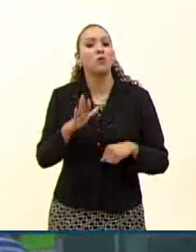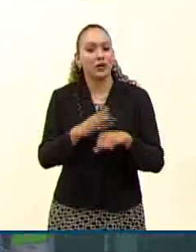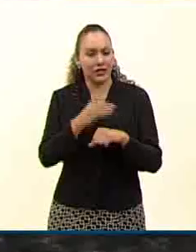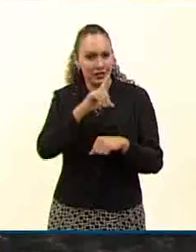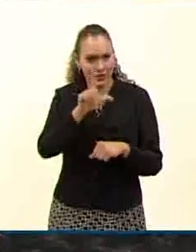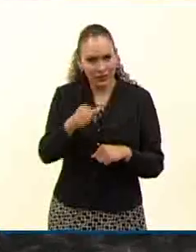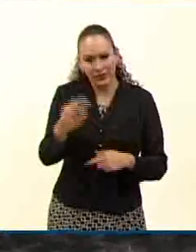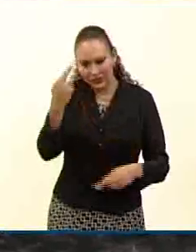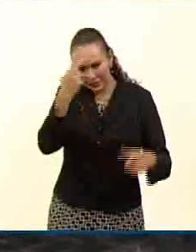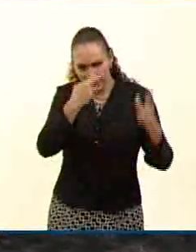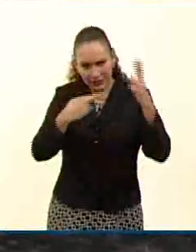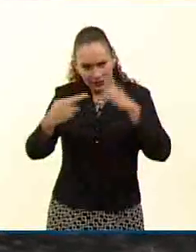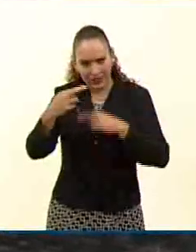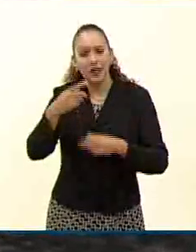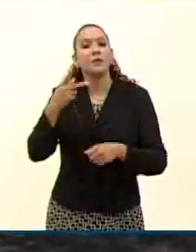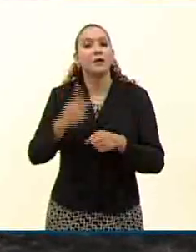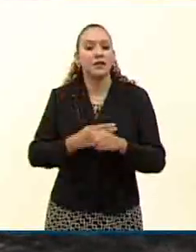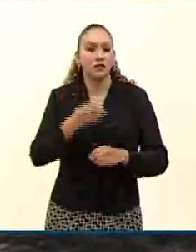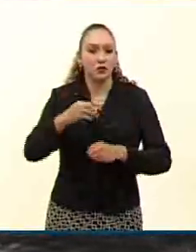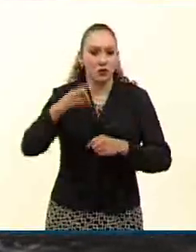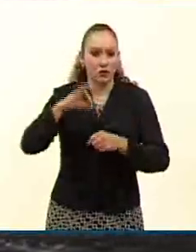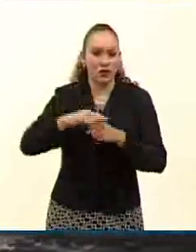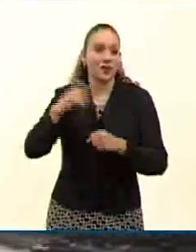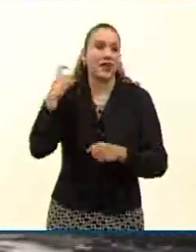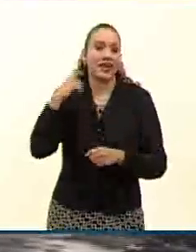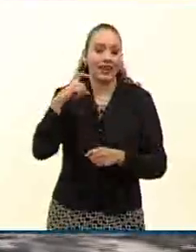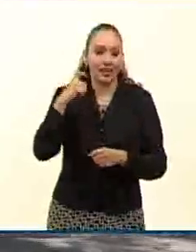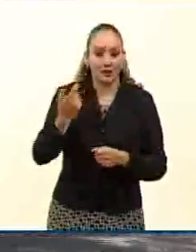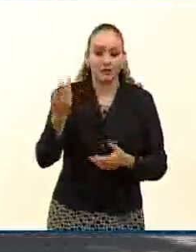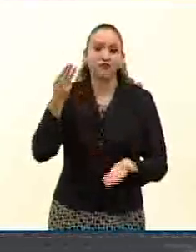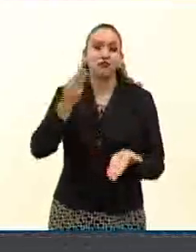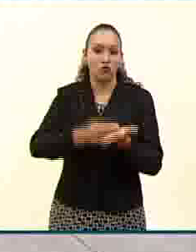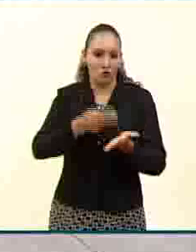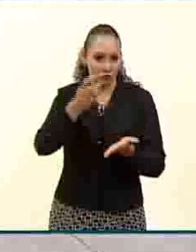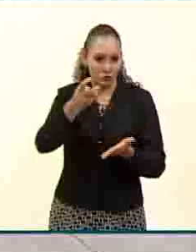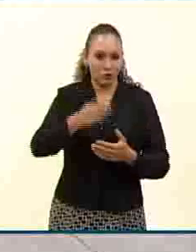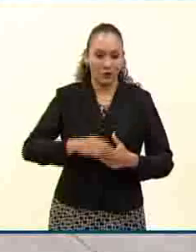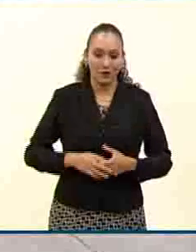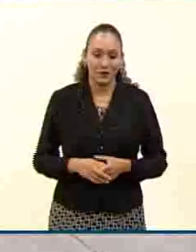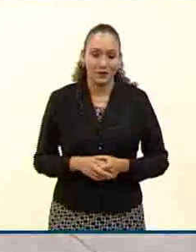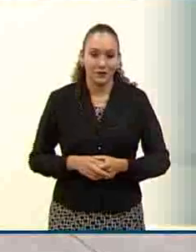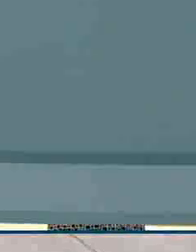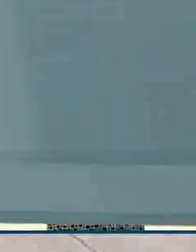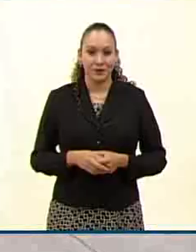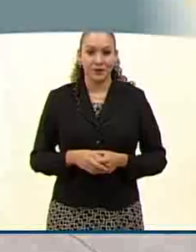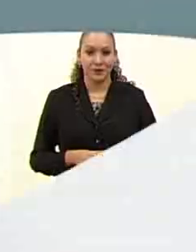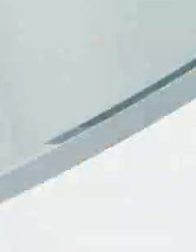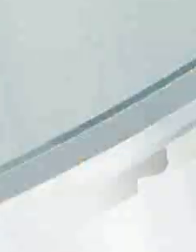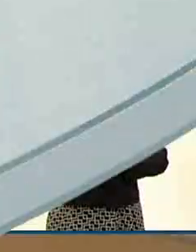resolución del Tribunal Electoral de Querétaro que multó al partido por esta conducta.